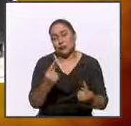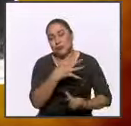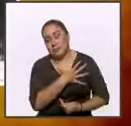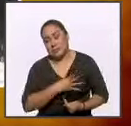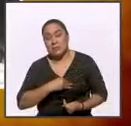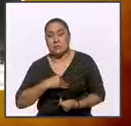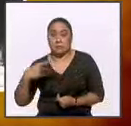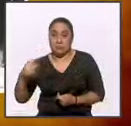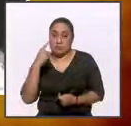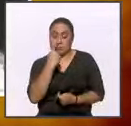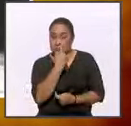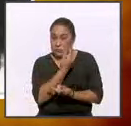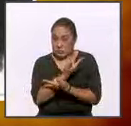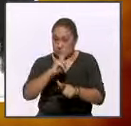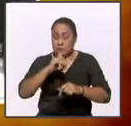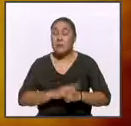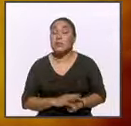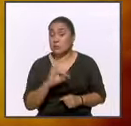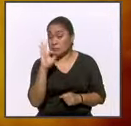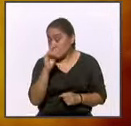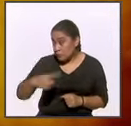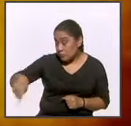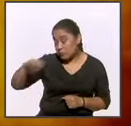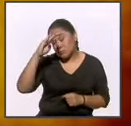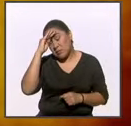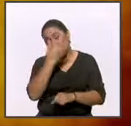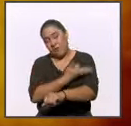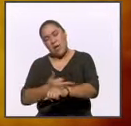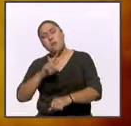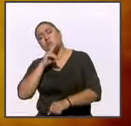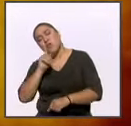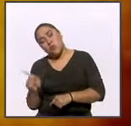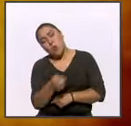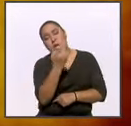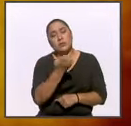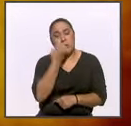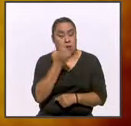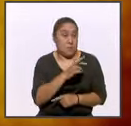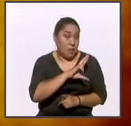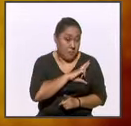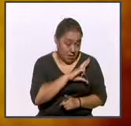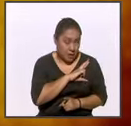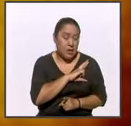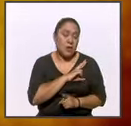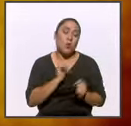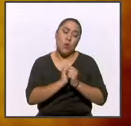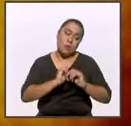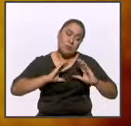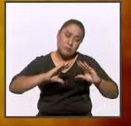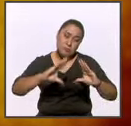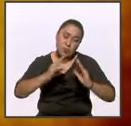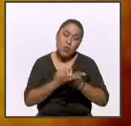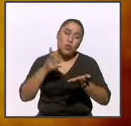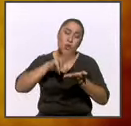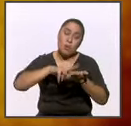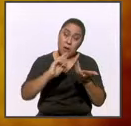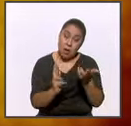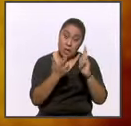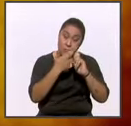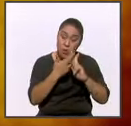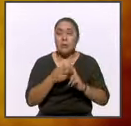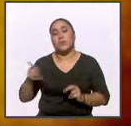manera libre. Si las familias querían que asistieran a escuelas privadas y recibieran educación religiosa, el